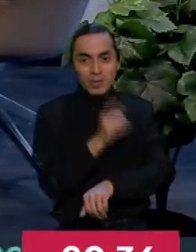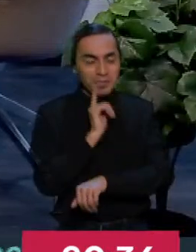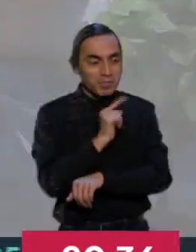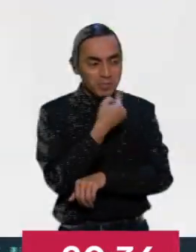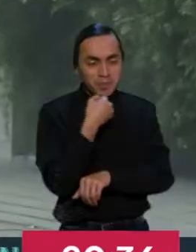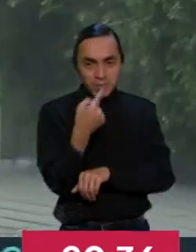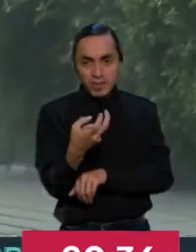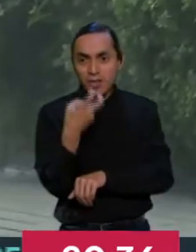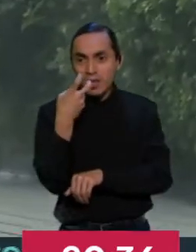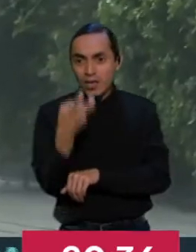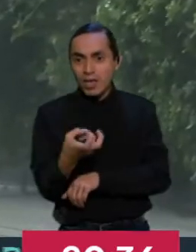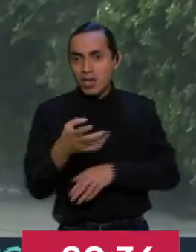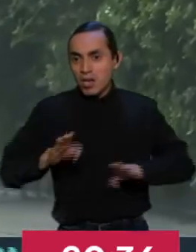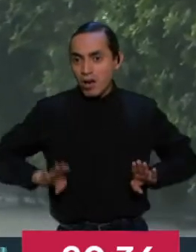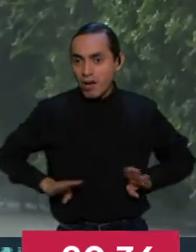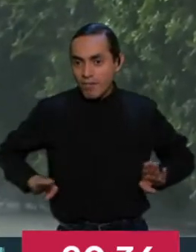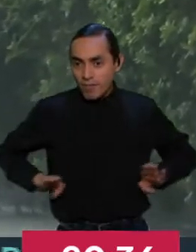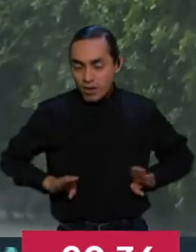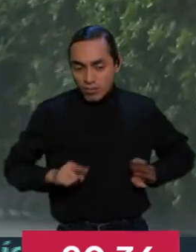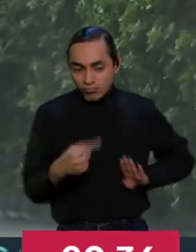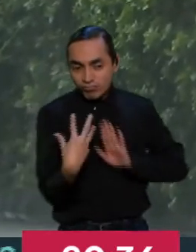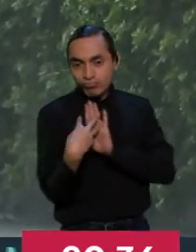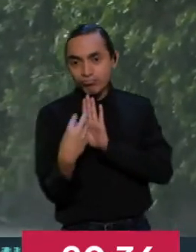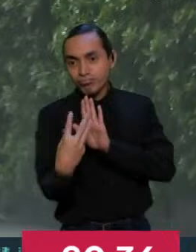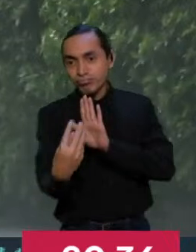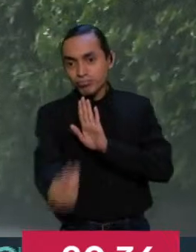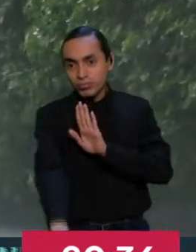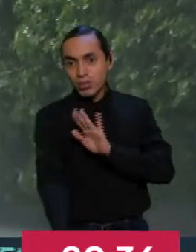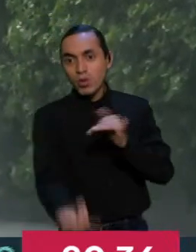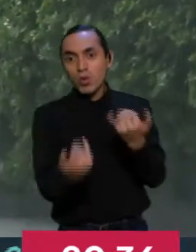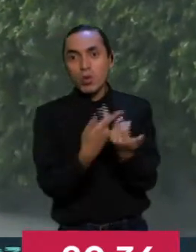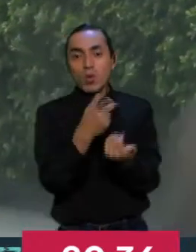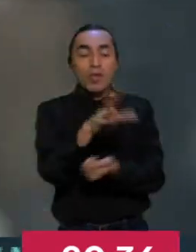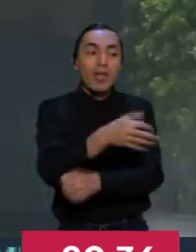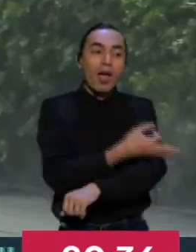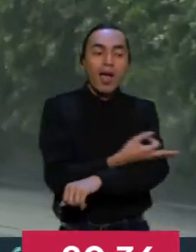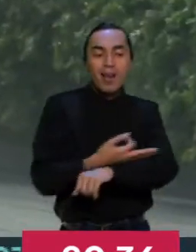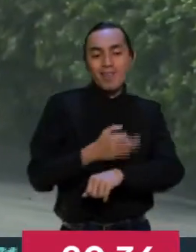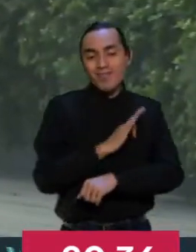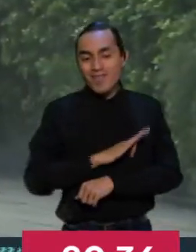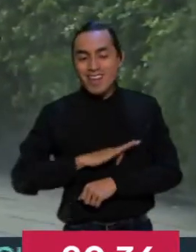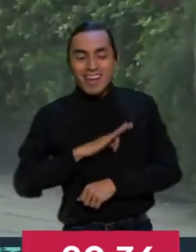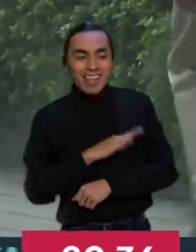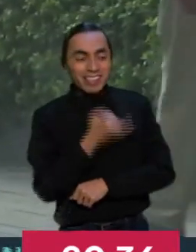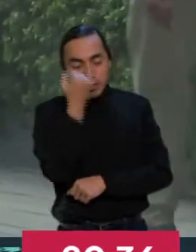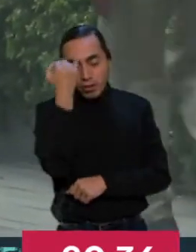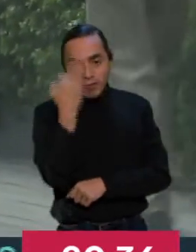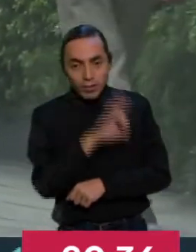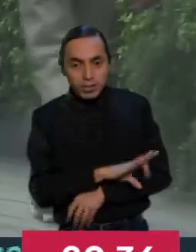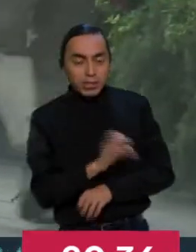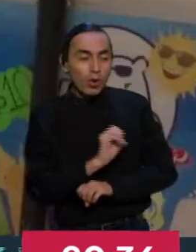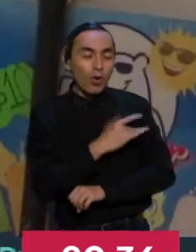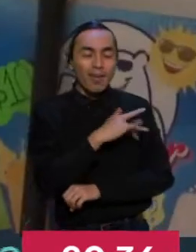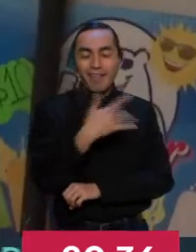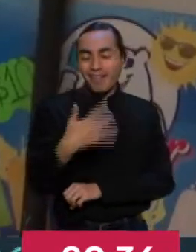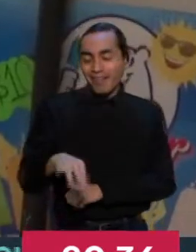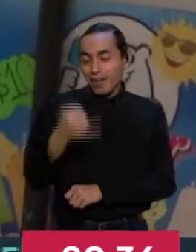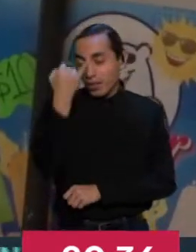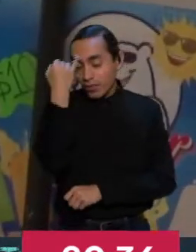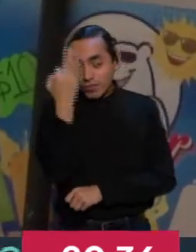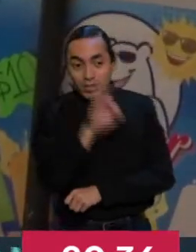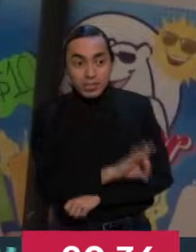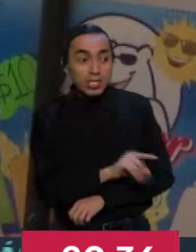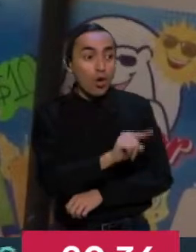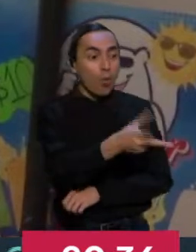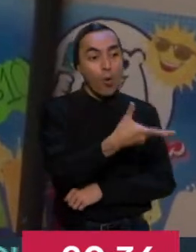respecto a estos patrones generalizados. El mito de la familia feliz, el amor romántico, el superhombre proveedor, ¿no?